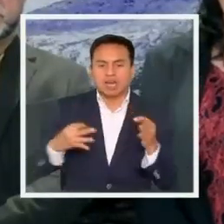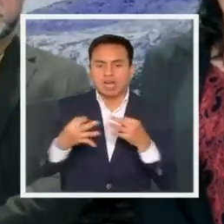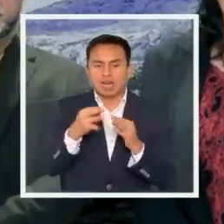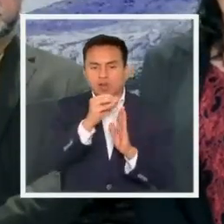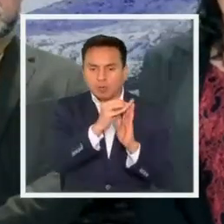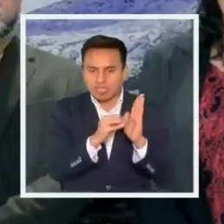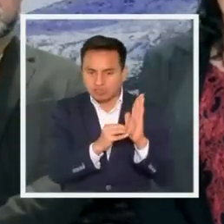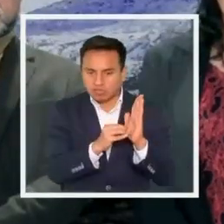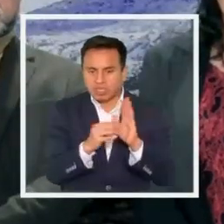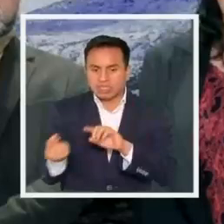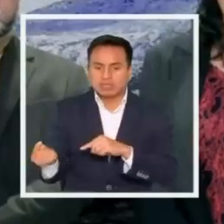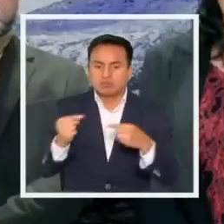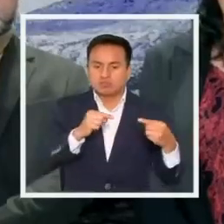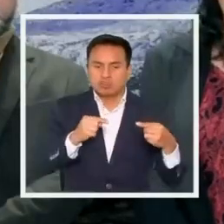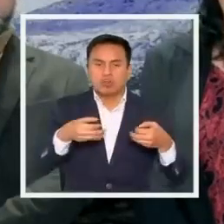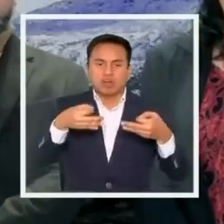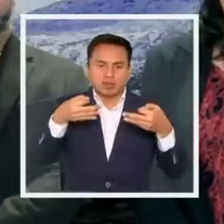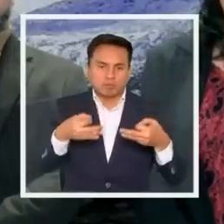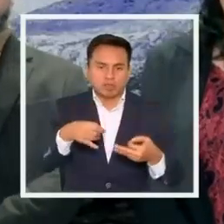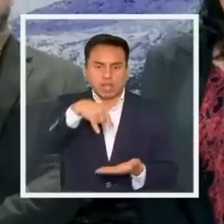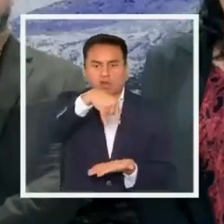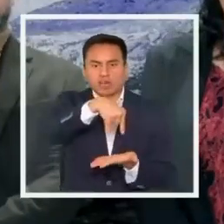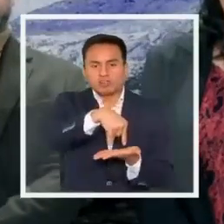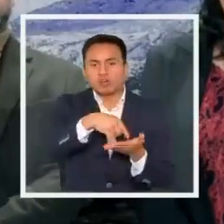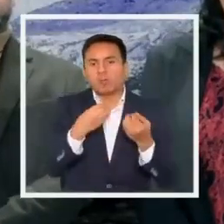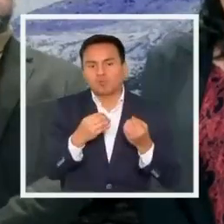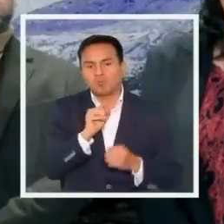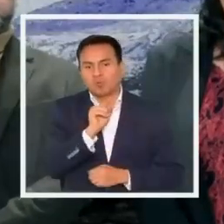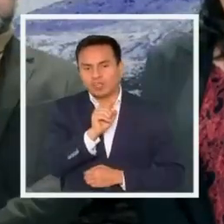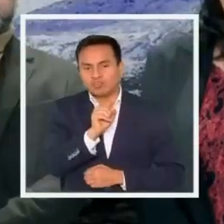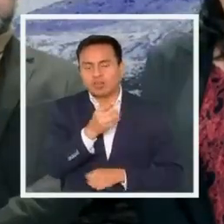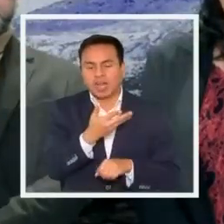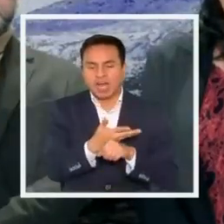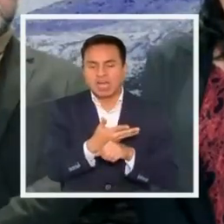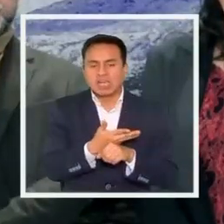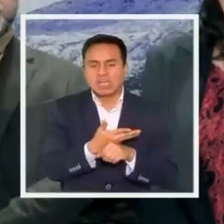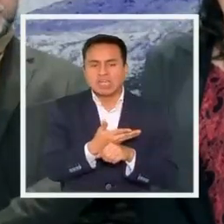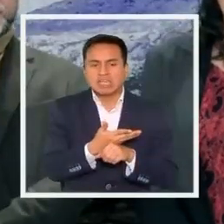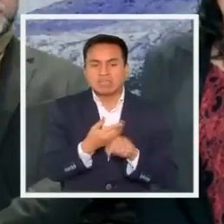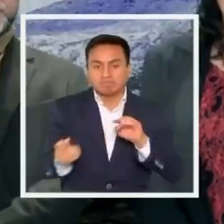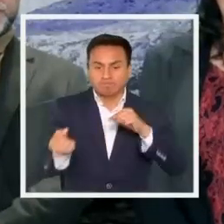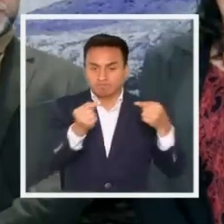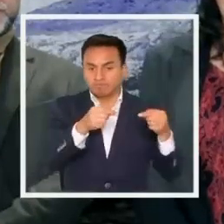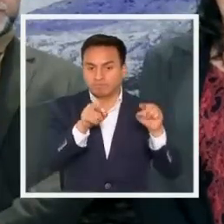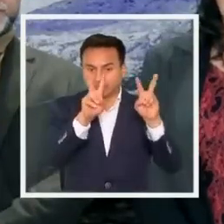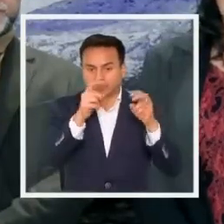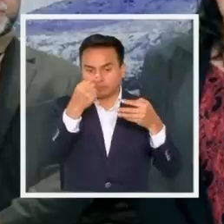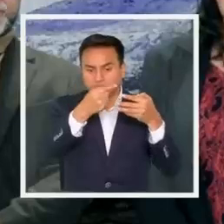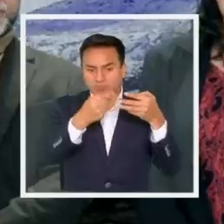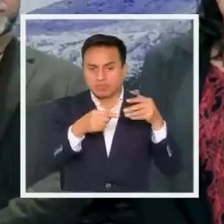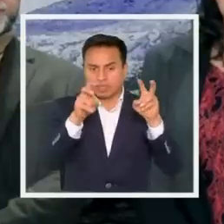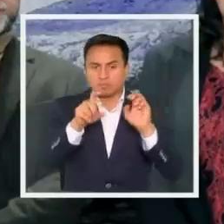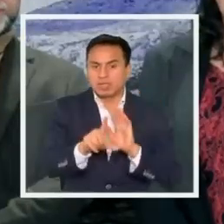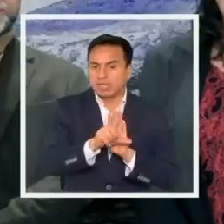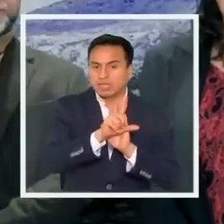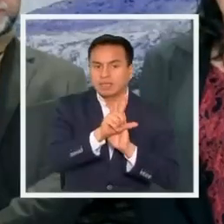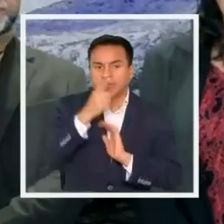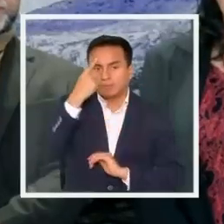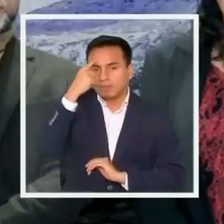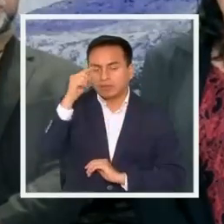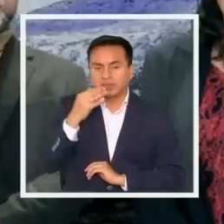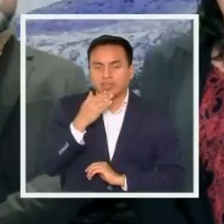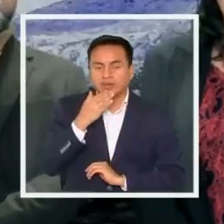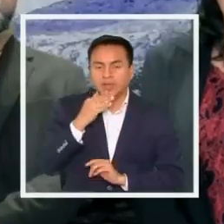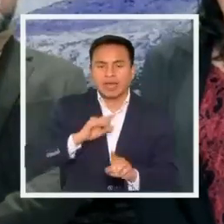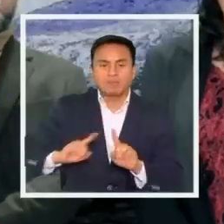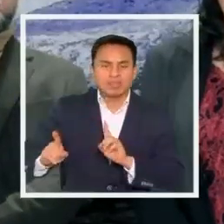recomendaciones, dar las discusiones que corresponda en el Congreso, por supuesto, donde ahí va a haber una deliberación respecto a los aspectos que sean materia de ley, pero también en